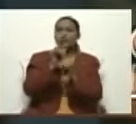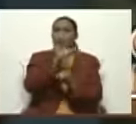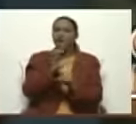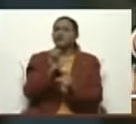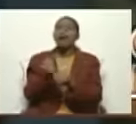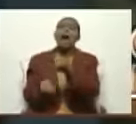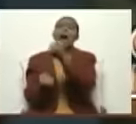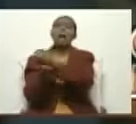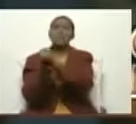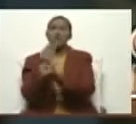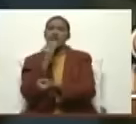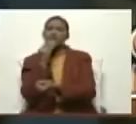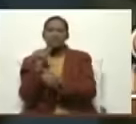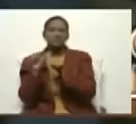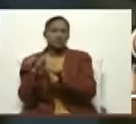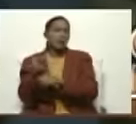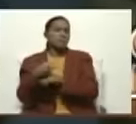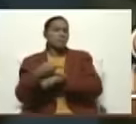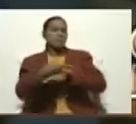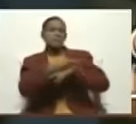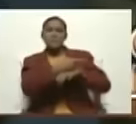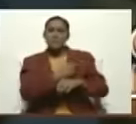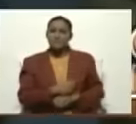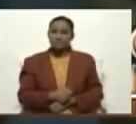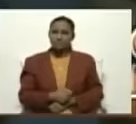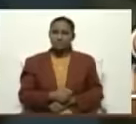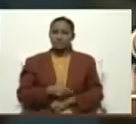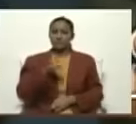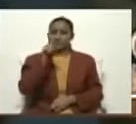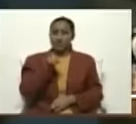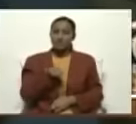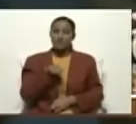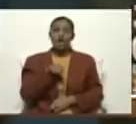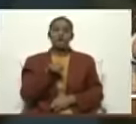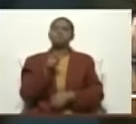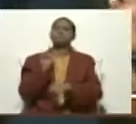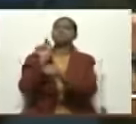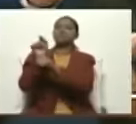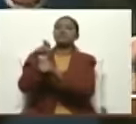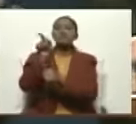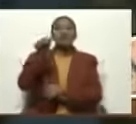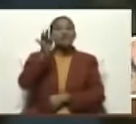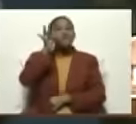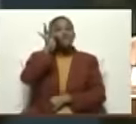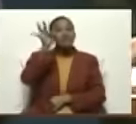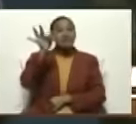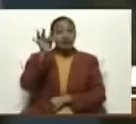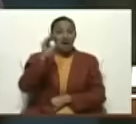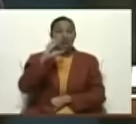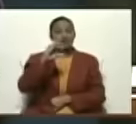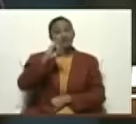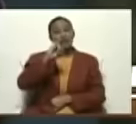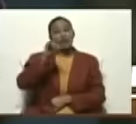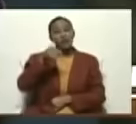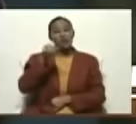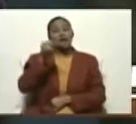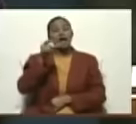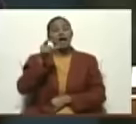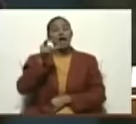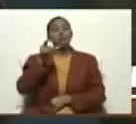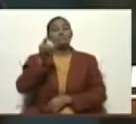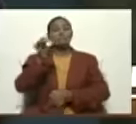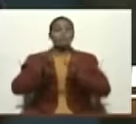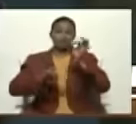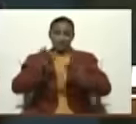inclusive amenazaron ya al fiscal de la Corte Penal Internacional, quien estuvo de visita en Venezuela. Hemos